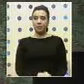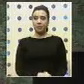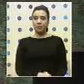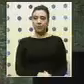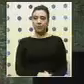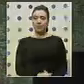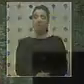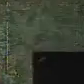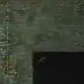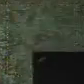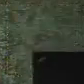Gracias, señor Diputado. Tiene la palabra el